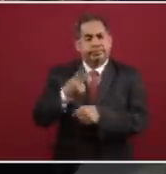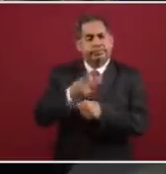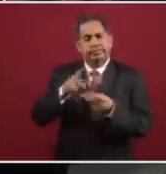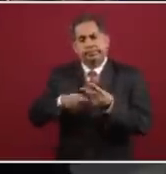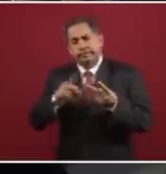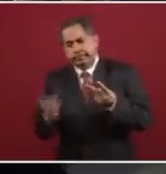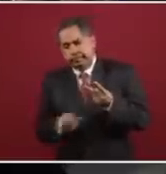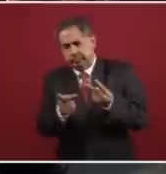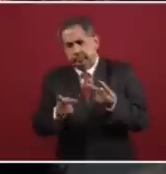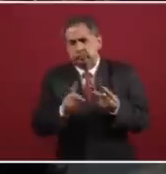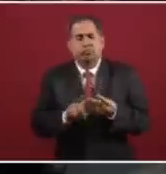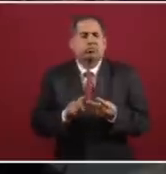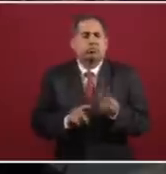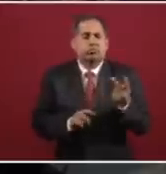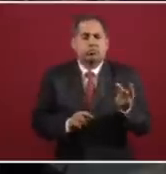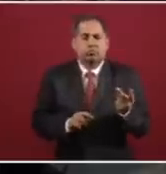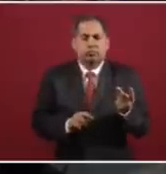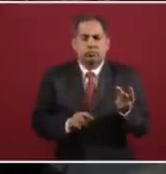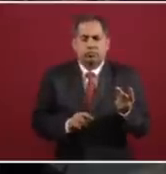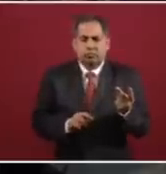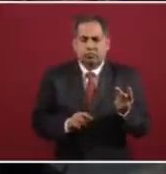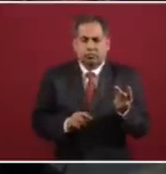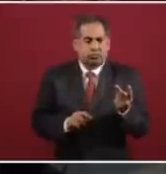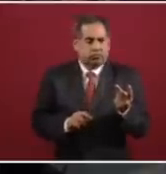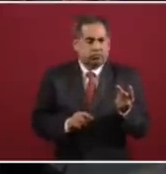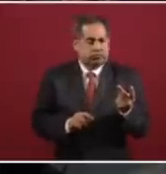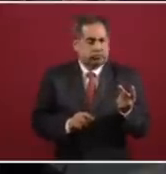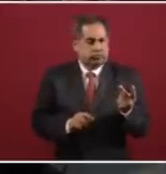pregunta, porque también